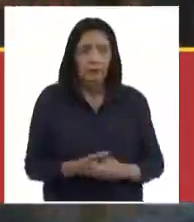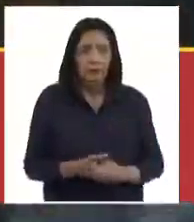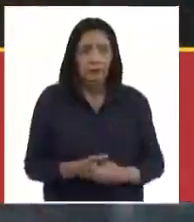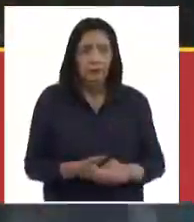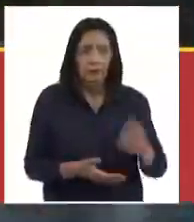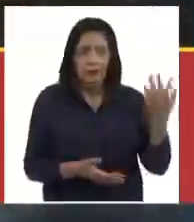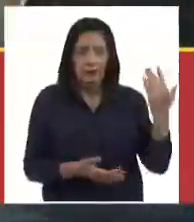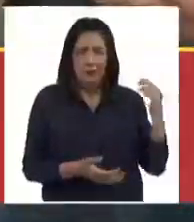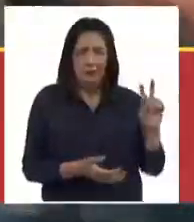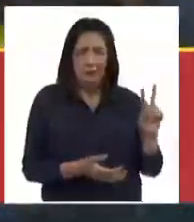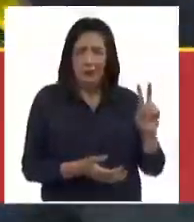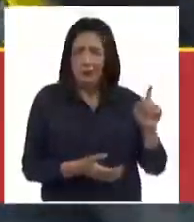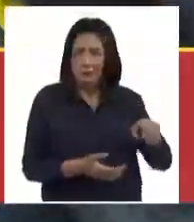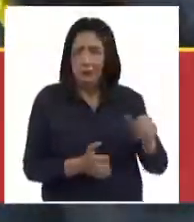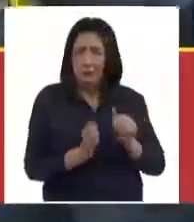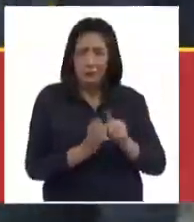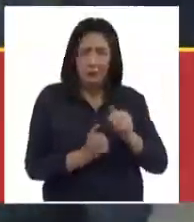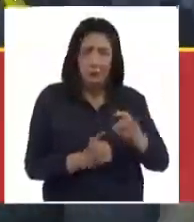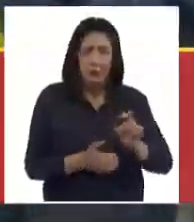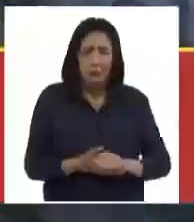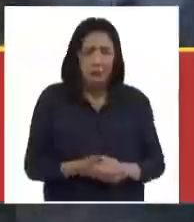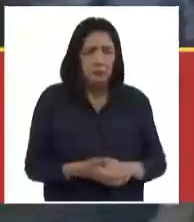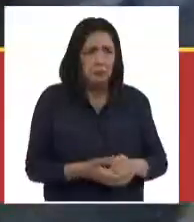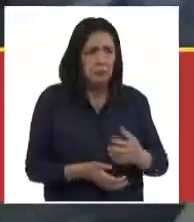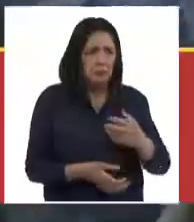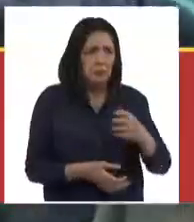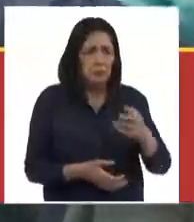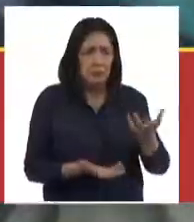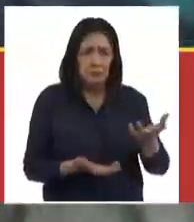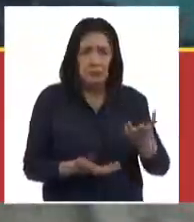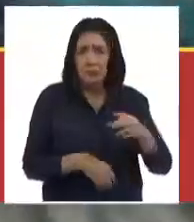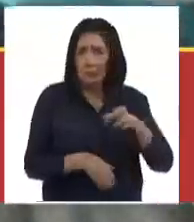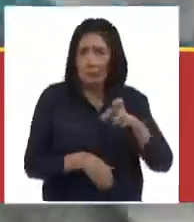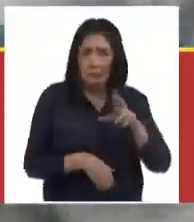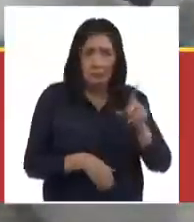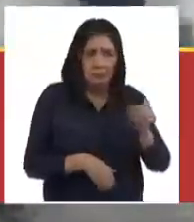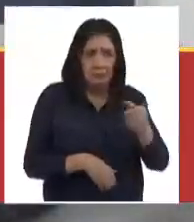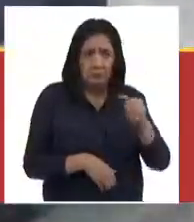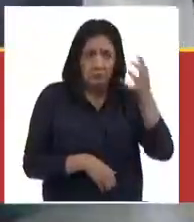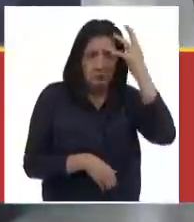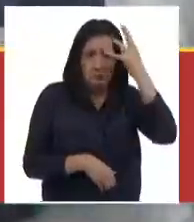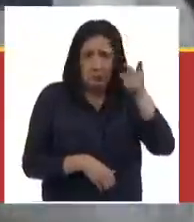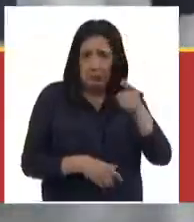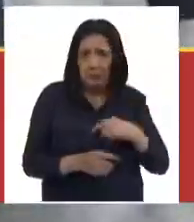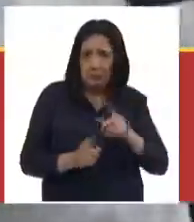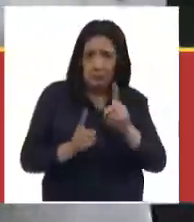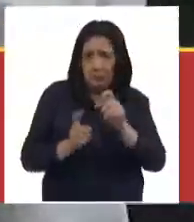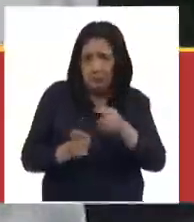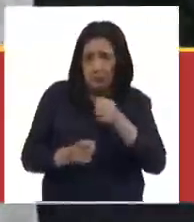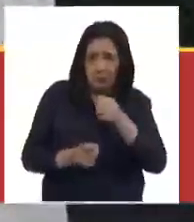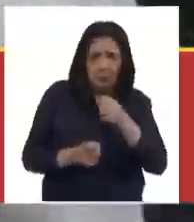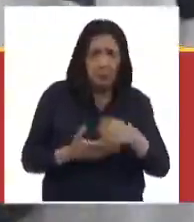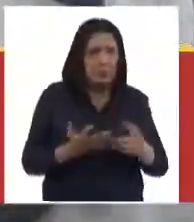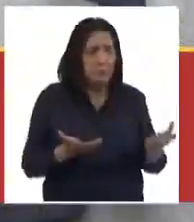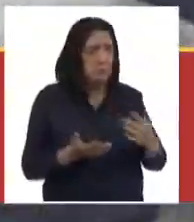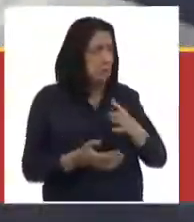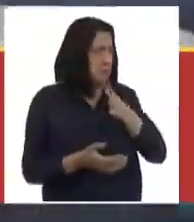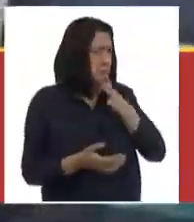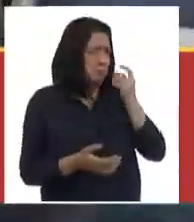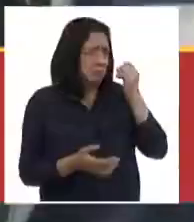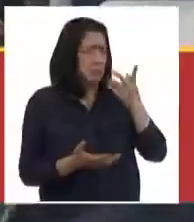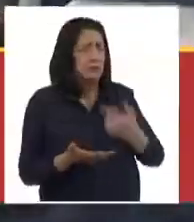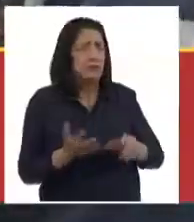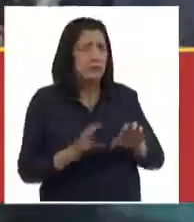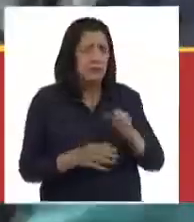desde el día viernes aquí con el señor Pedro, simplemente tomándole las declaraciones y muchas veces saliendo en vivo no entendemos a qué